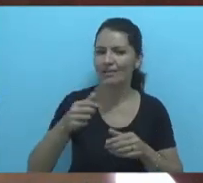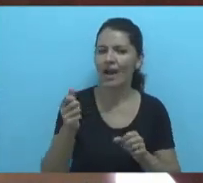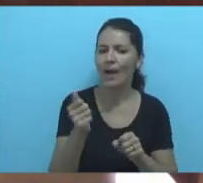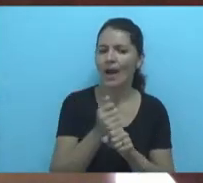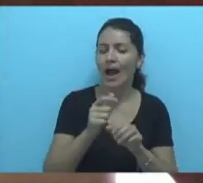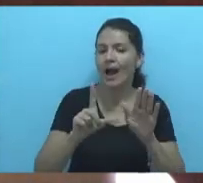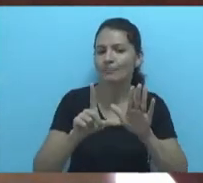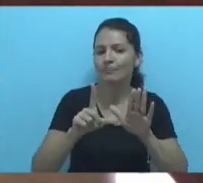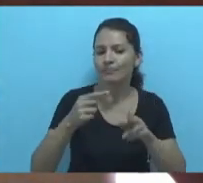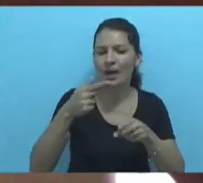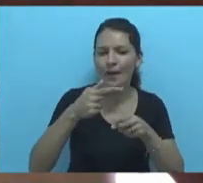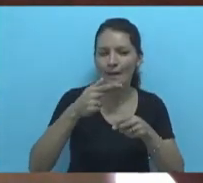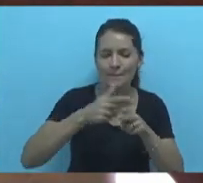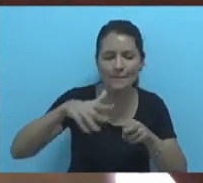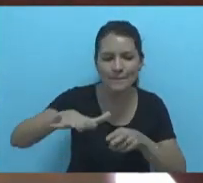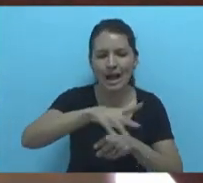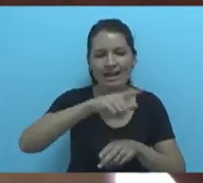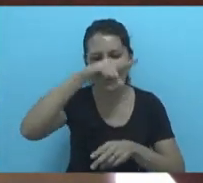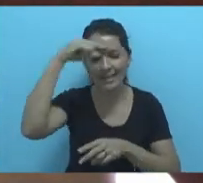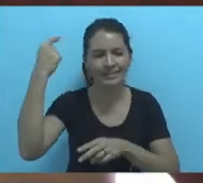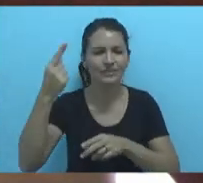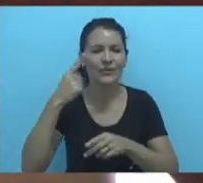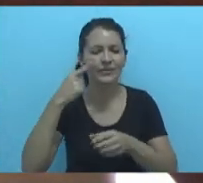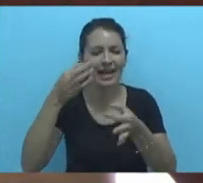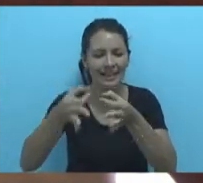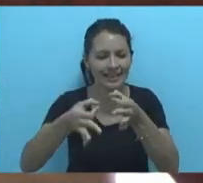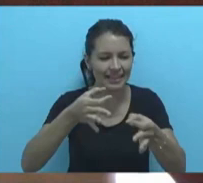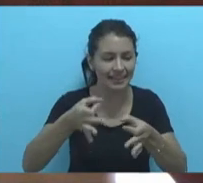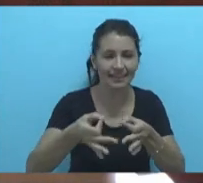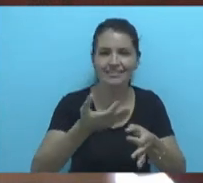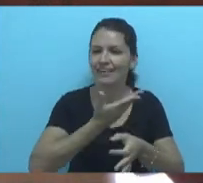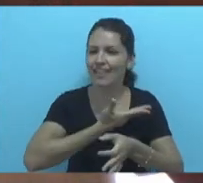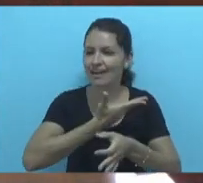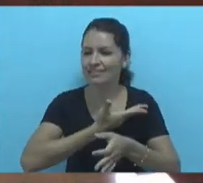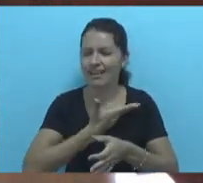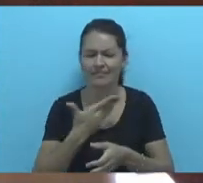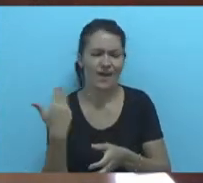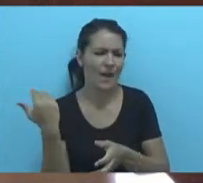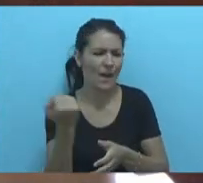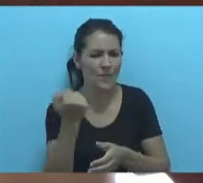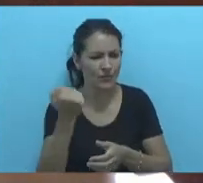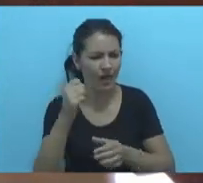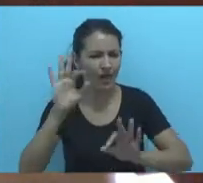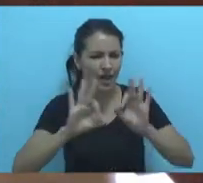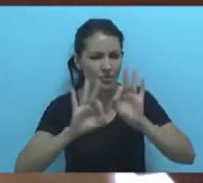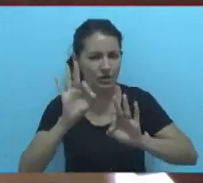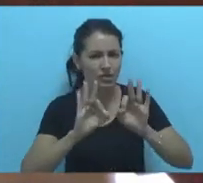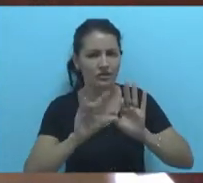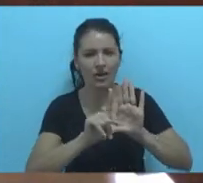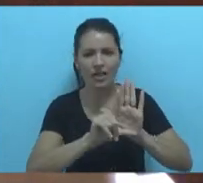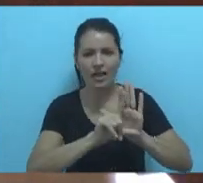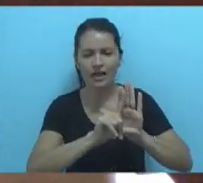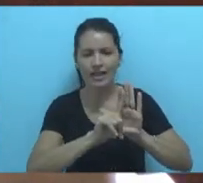del Parque Nacional Islas de Santa Fe. Un proyecto que me parece muy significativo desde el punto de